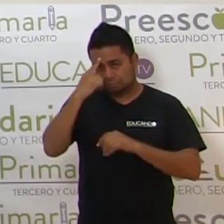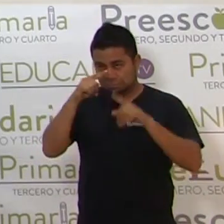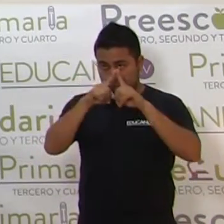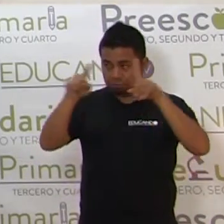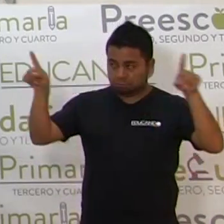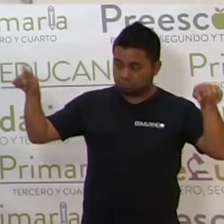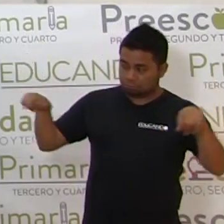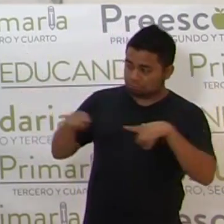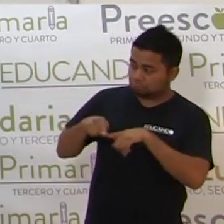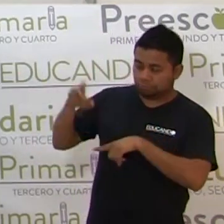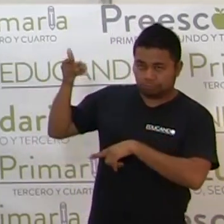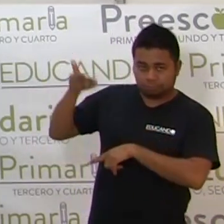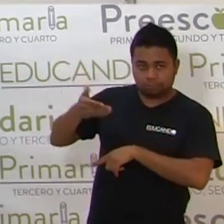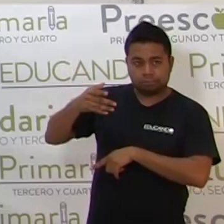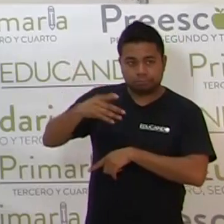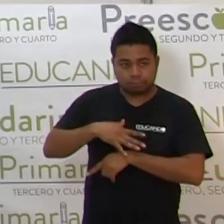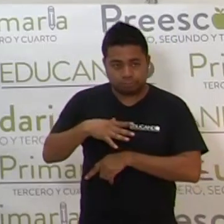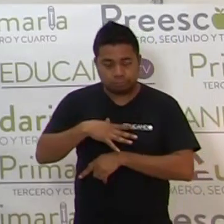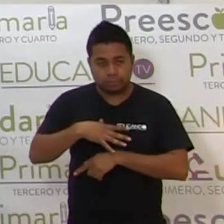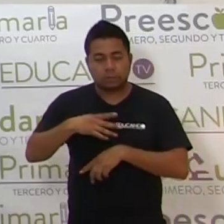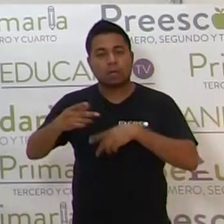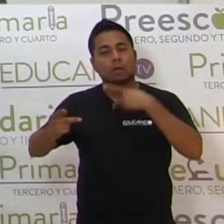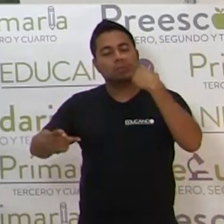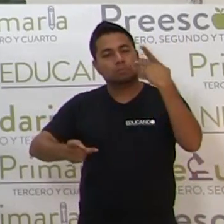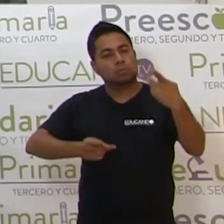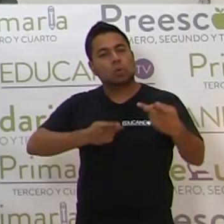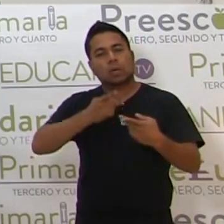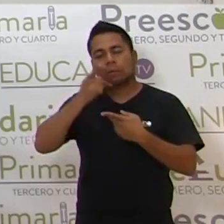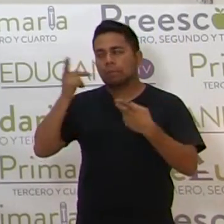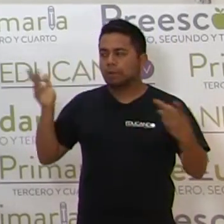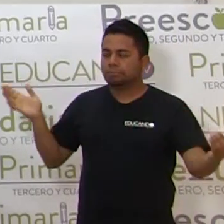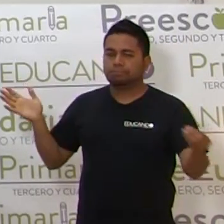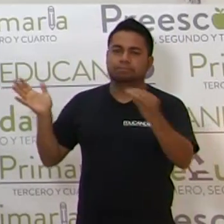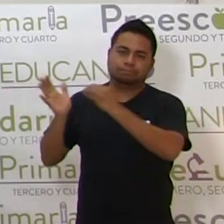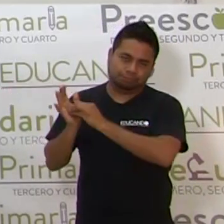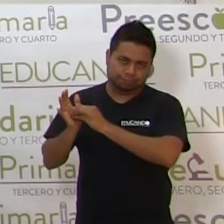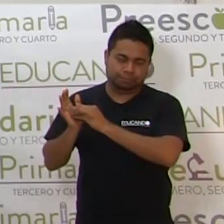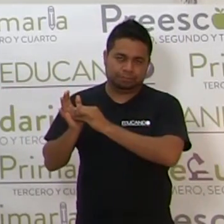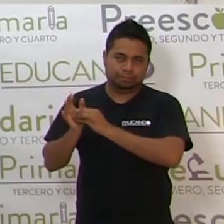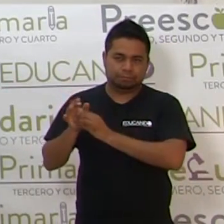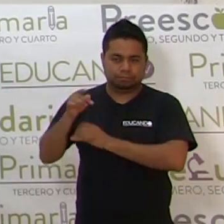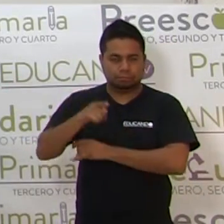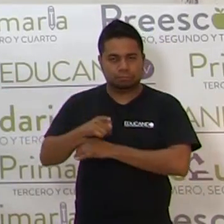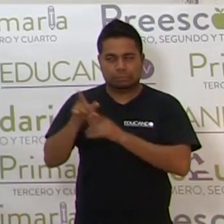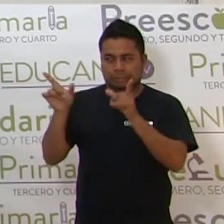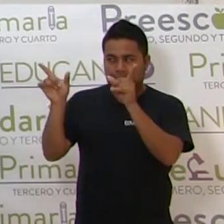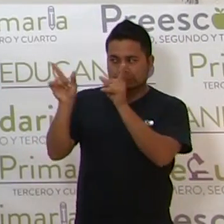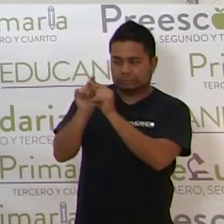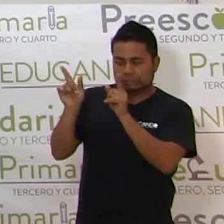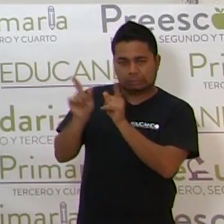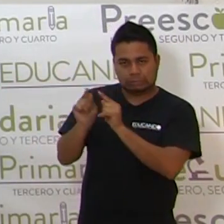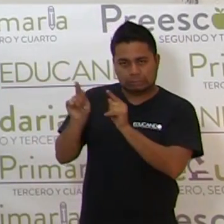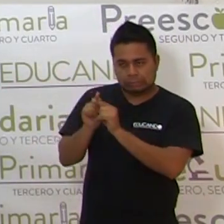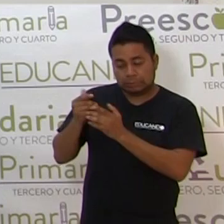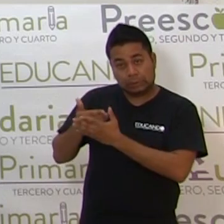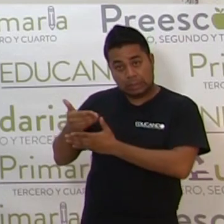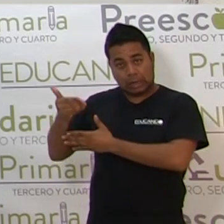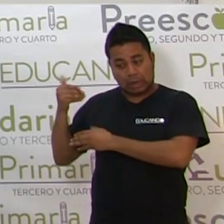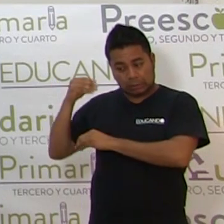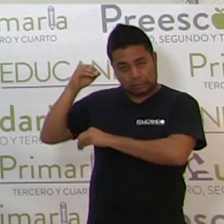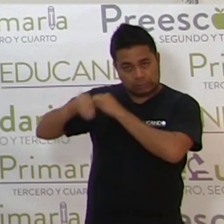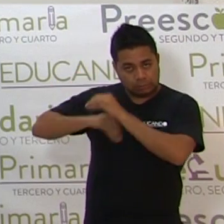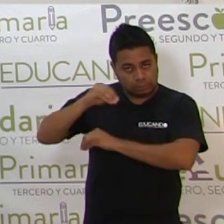pizarra, tenemos ya un poema pegado. Vamos a hacer un resumen de lo que hemos visto, porque